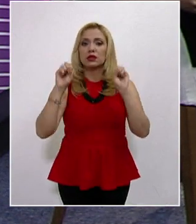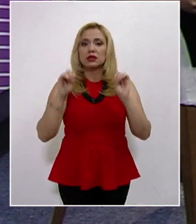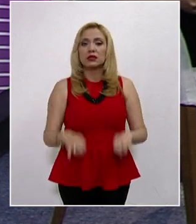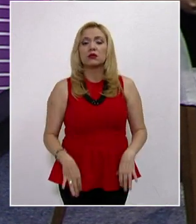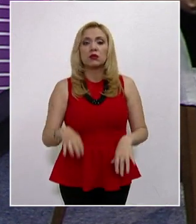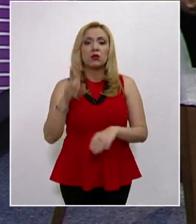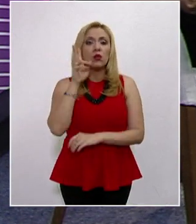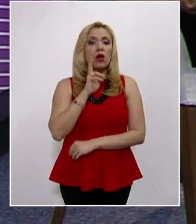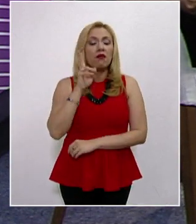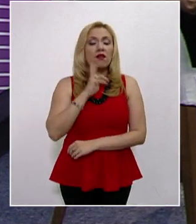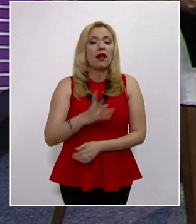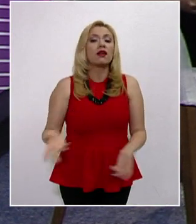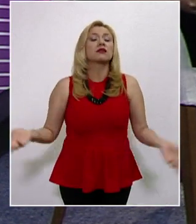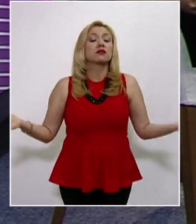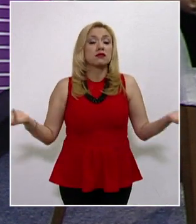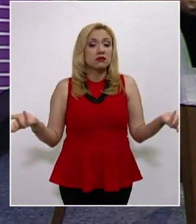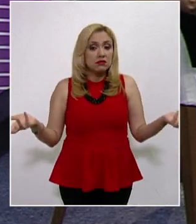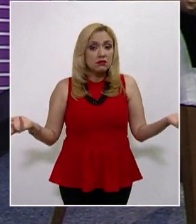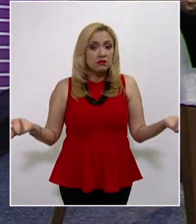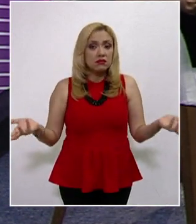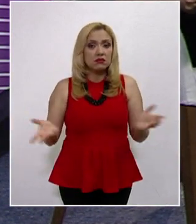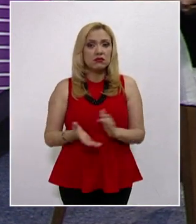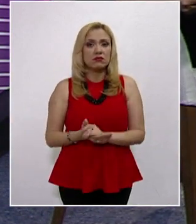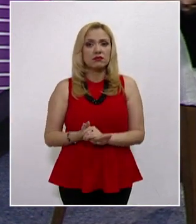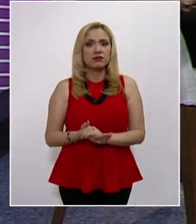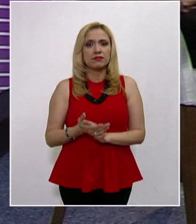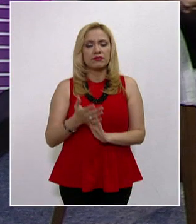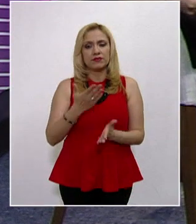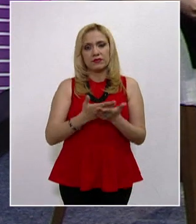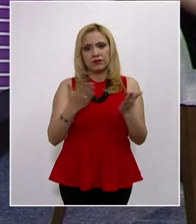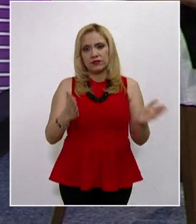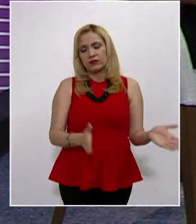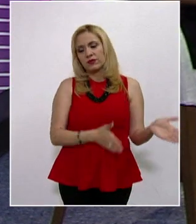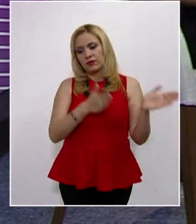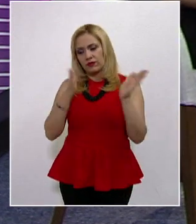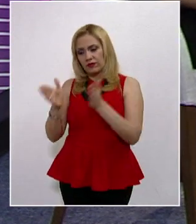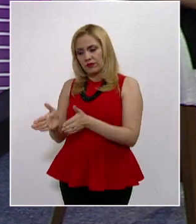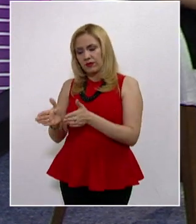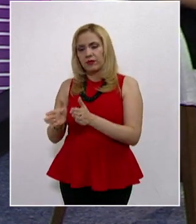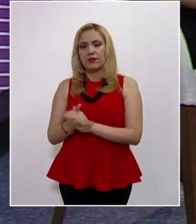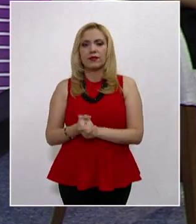ninguna evidencia posible? Pero bueno, volviendo